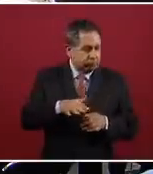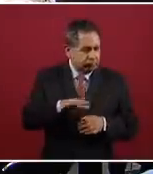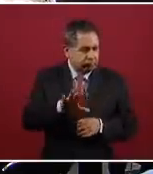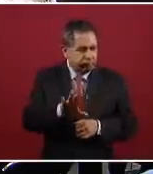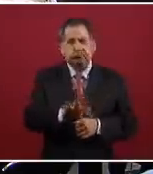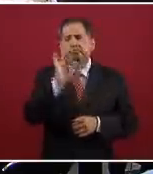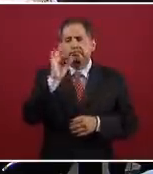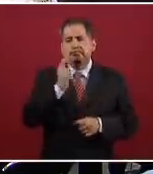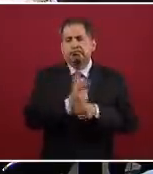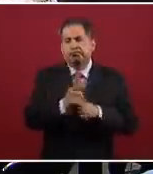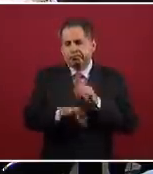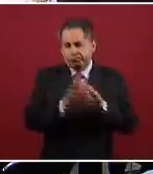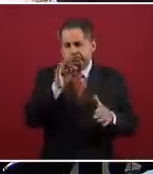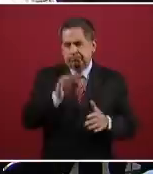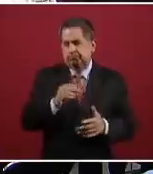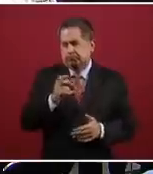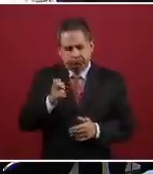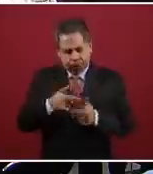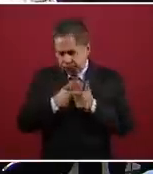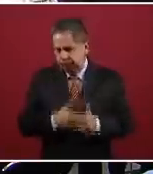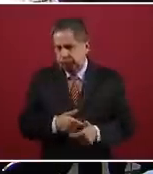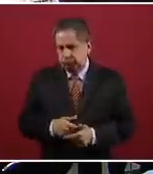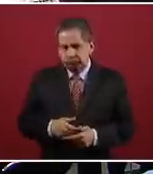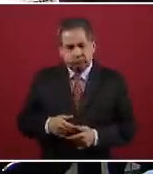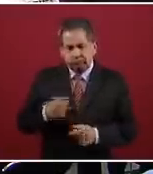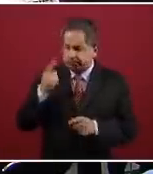No vamos a descansar en eso. Es una prioridad del gobierno.